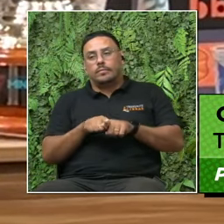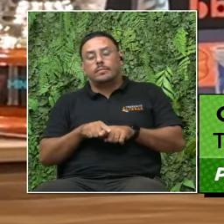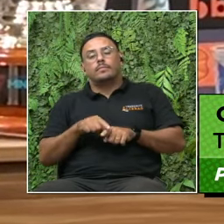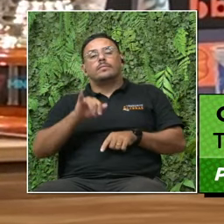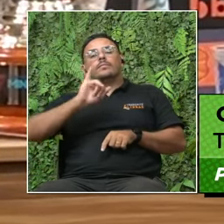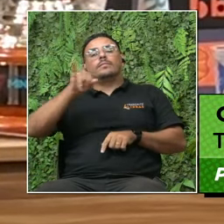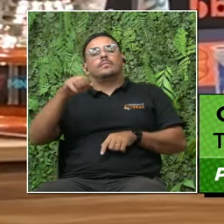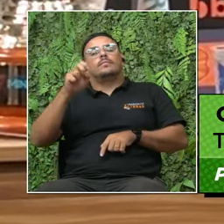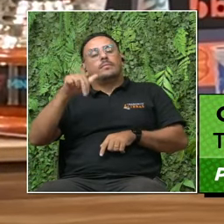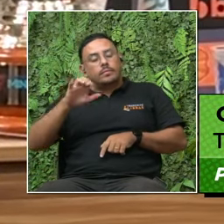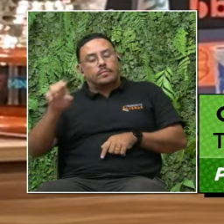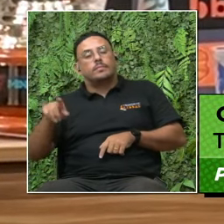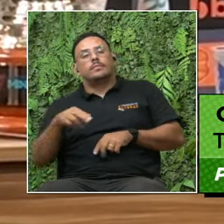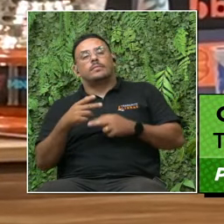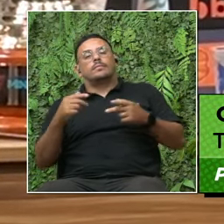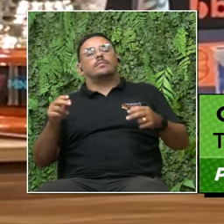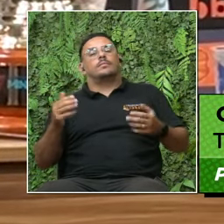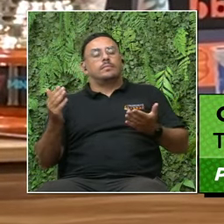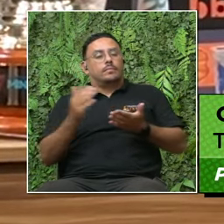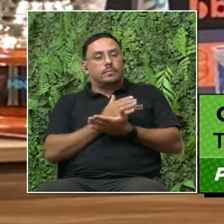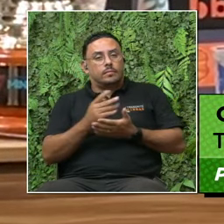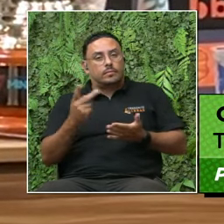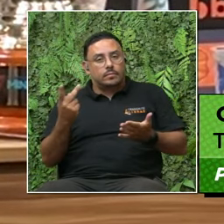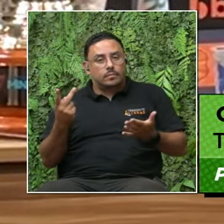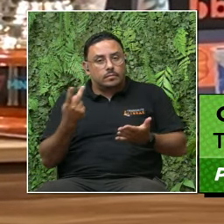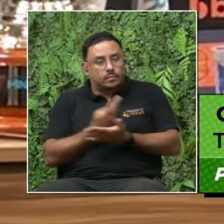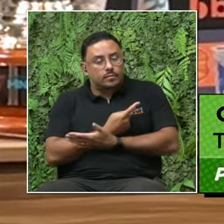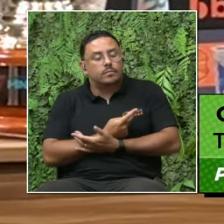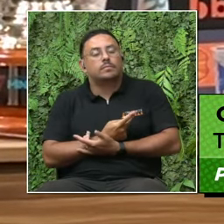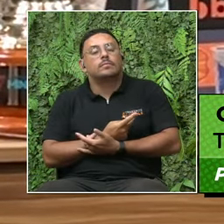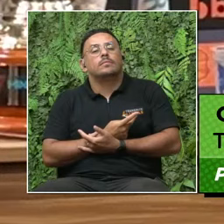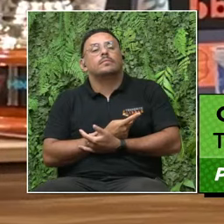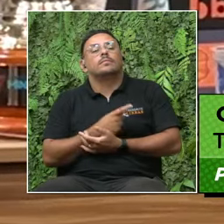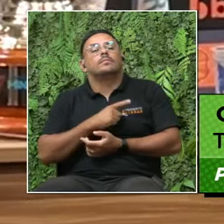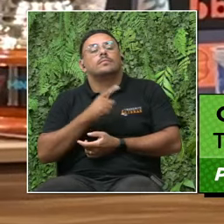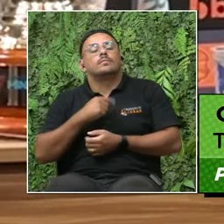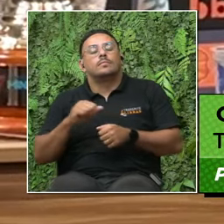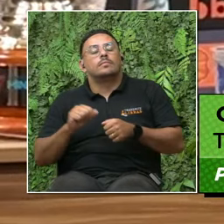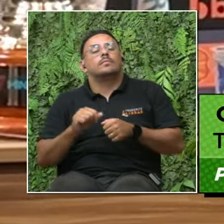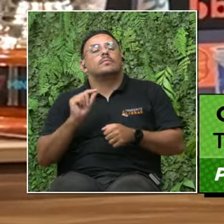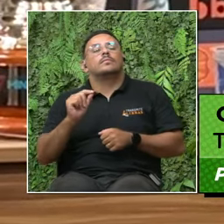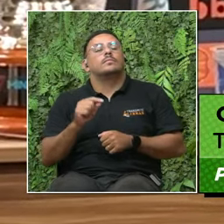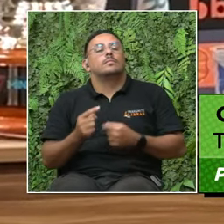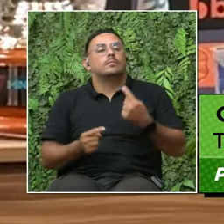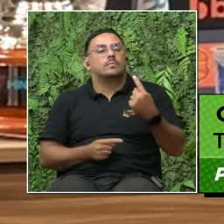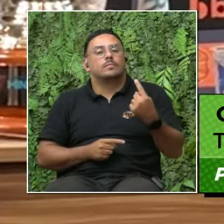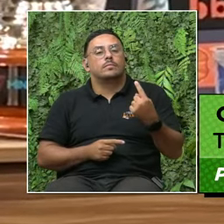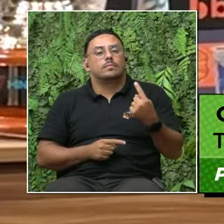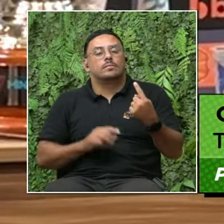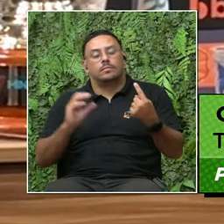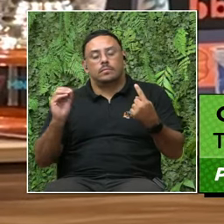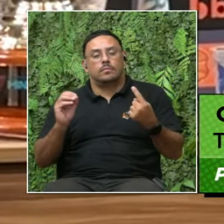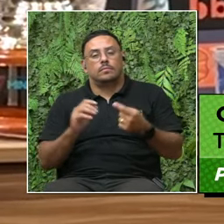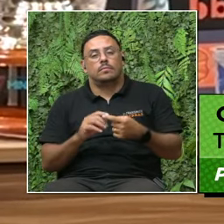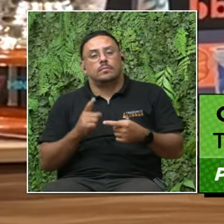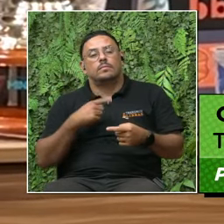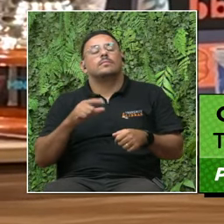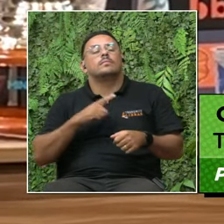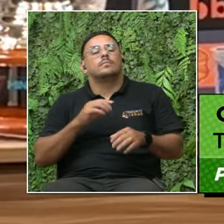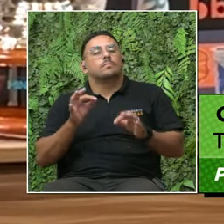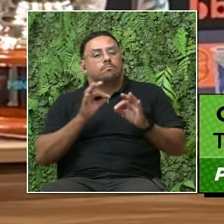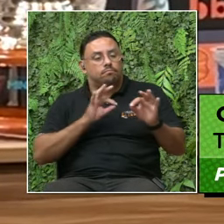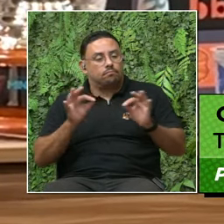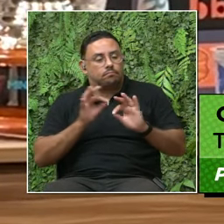remerson cerc situ Cuando nos hacen el 1 Ahí ese